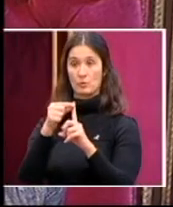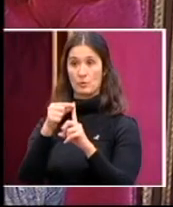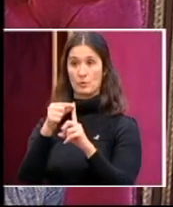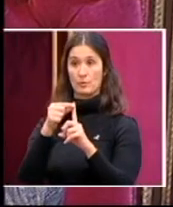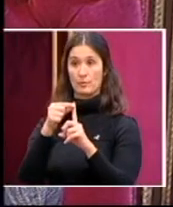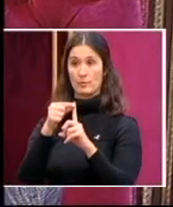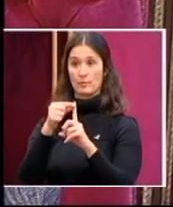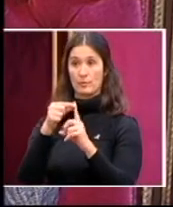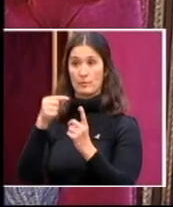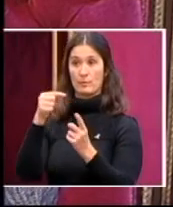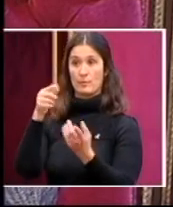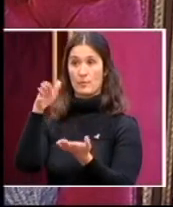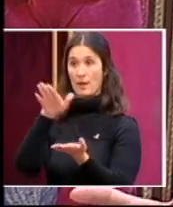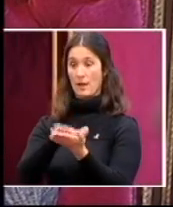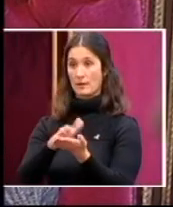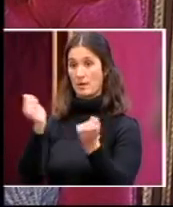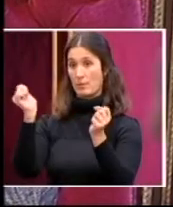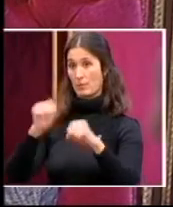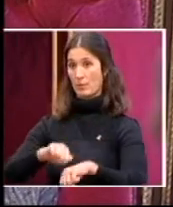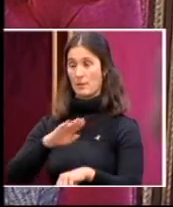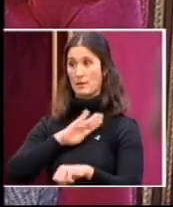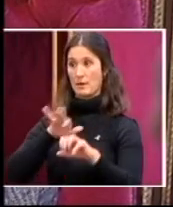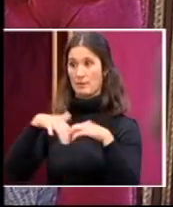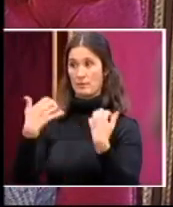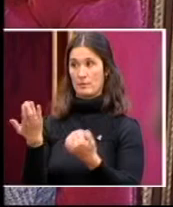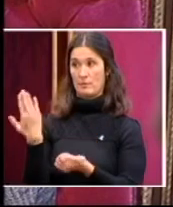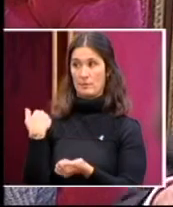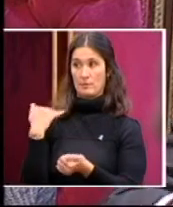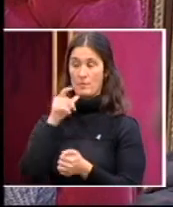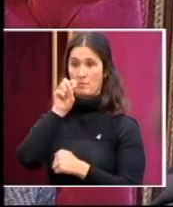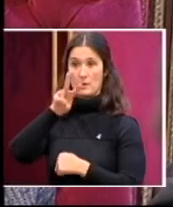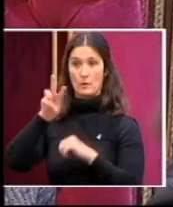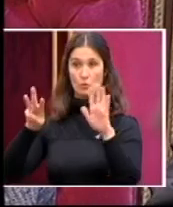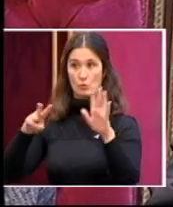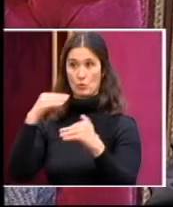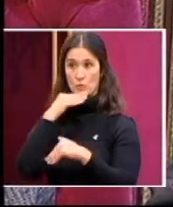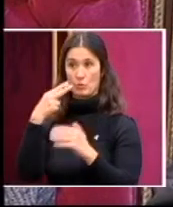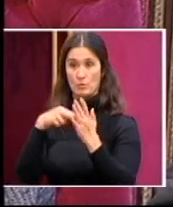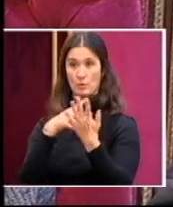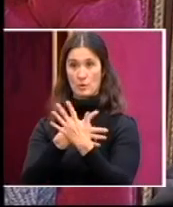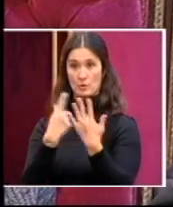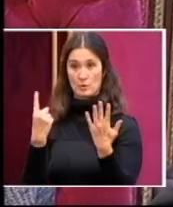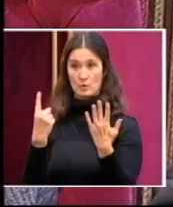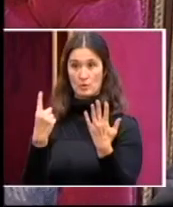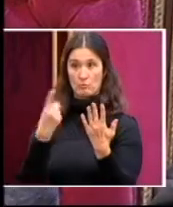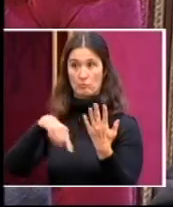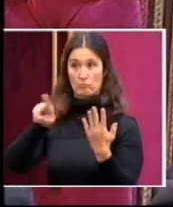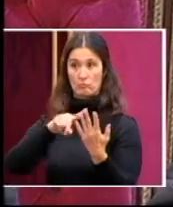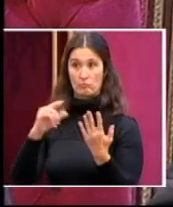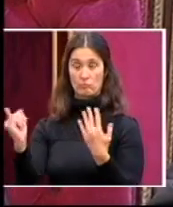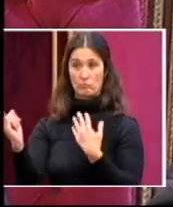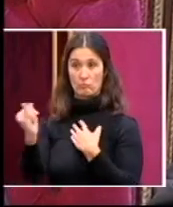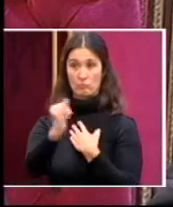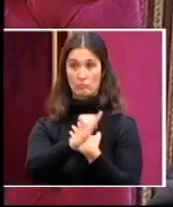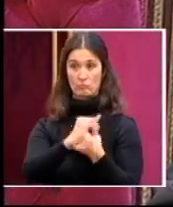día es la aprobación, ¿no?, del acta de la sesión anterior del 28 de octubre de 2016. Les consta a